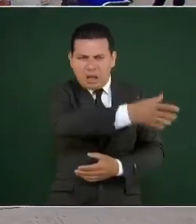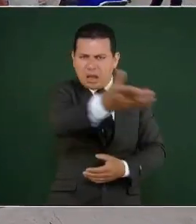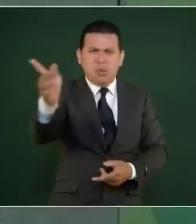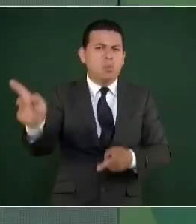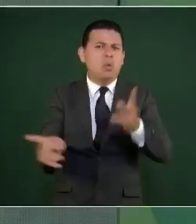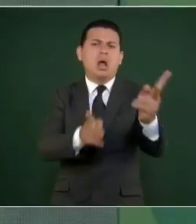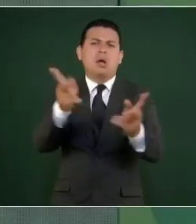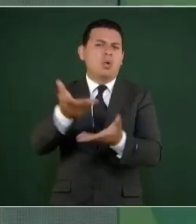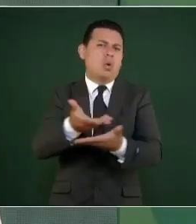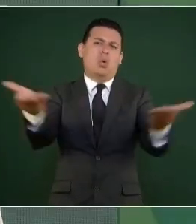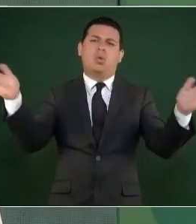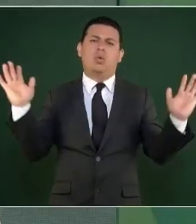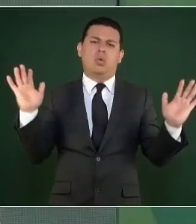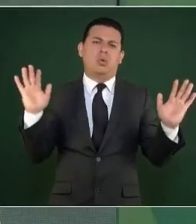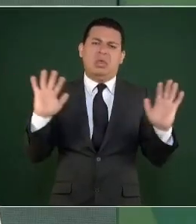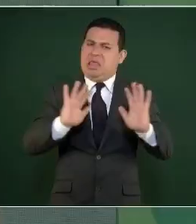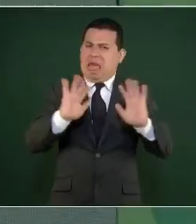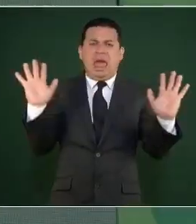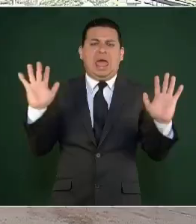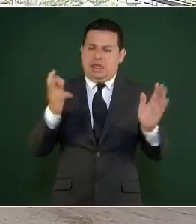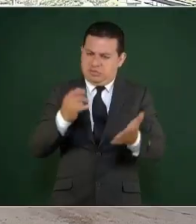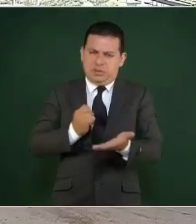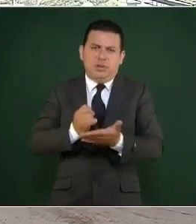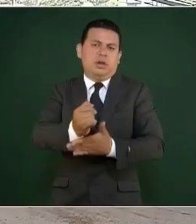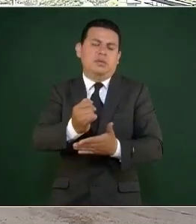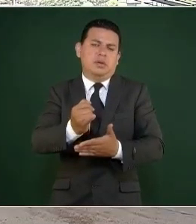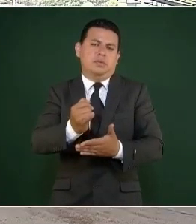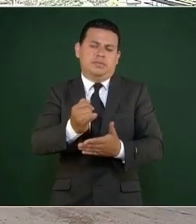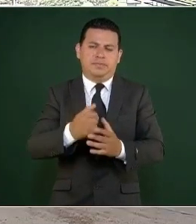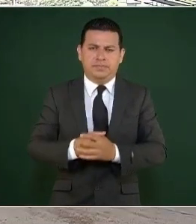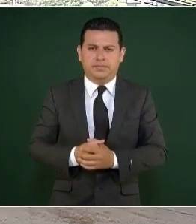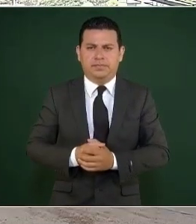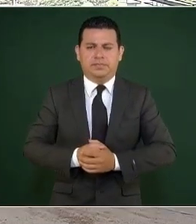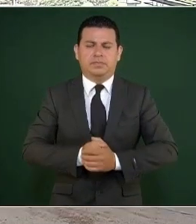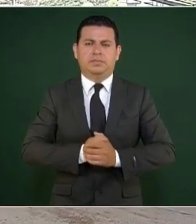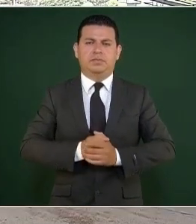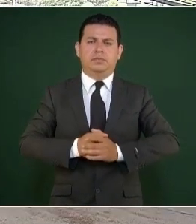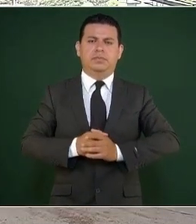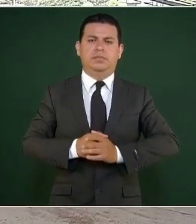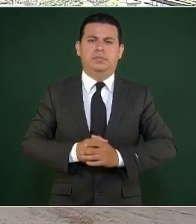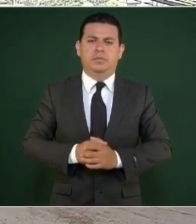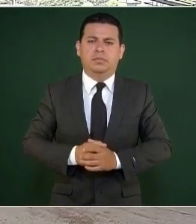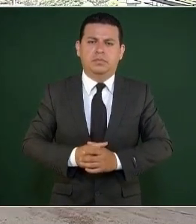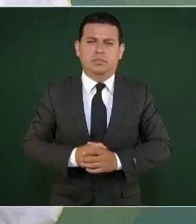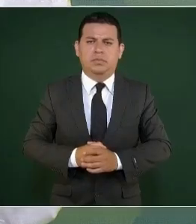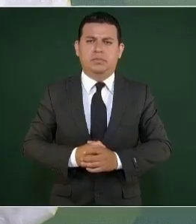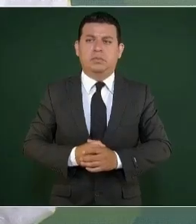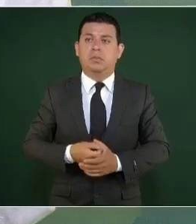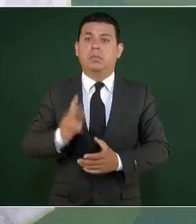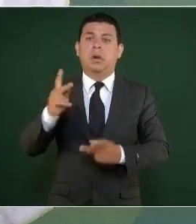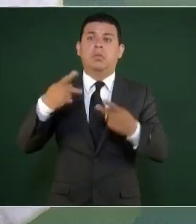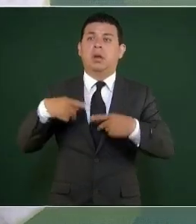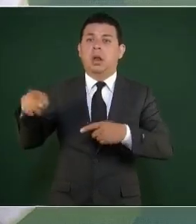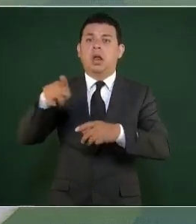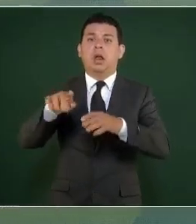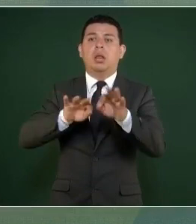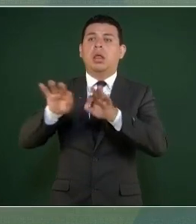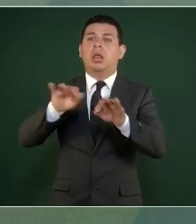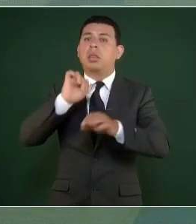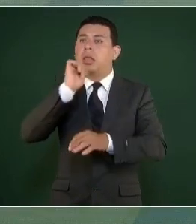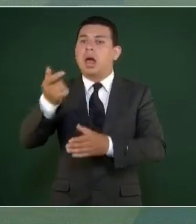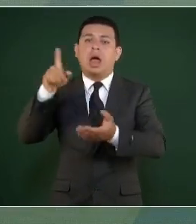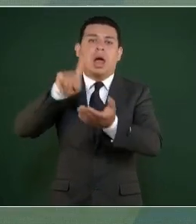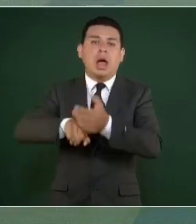Y eso es lo que estamos haciendo. Dicen que se va a quedar sin trabajo gente